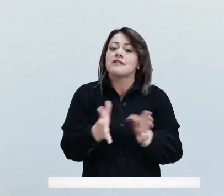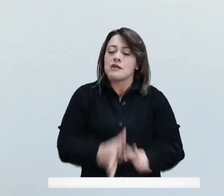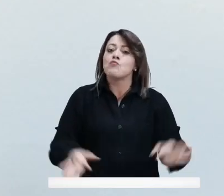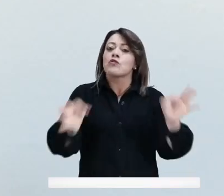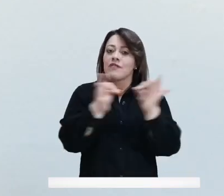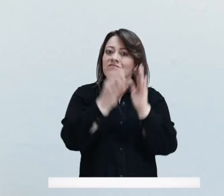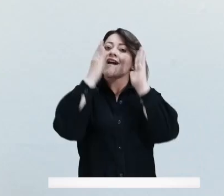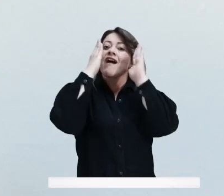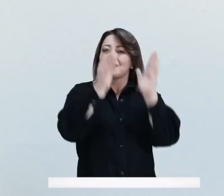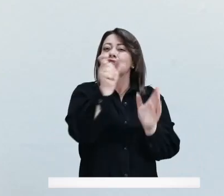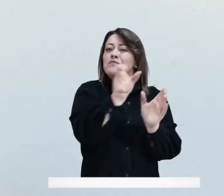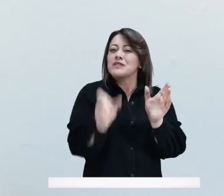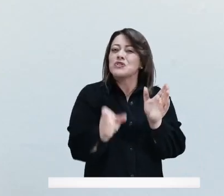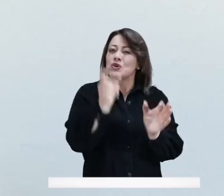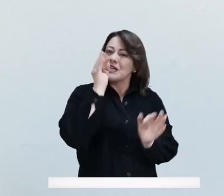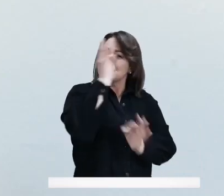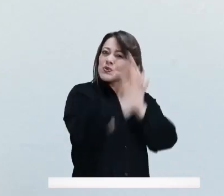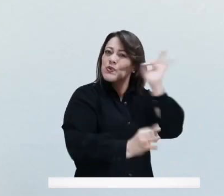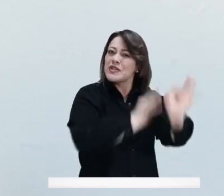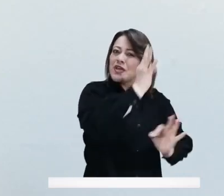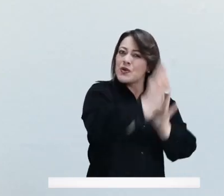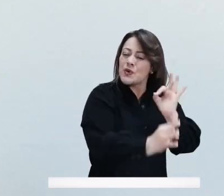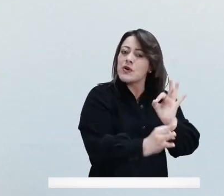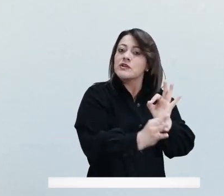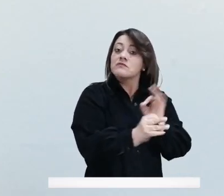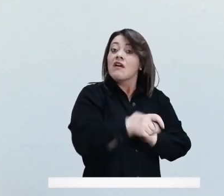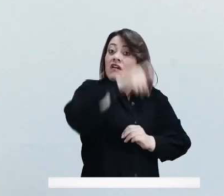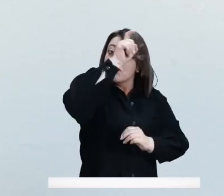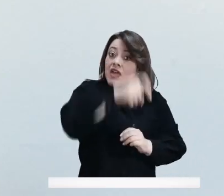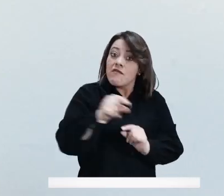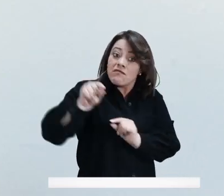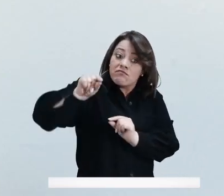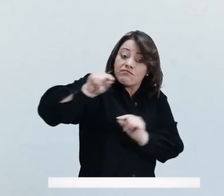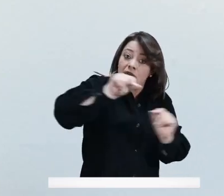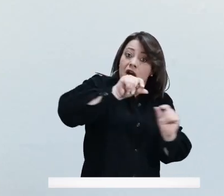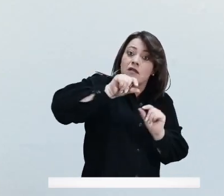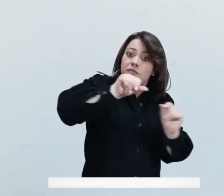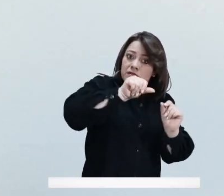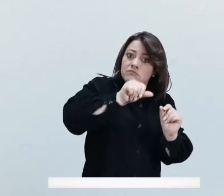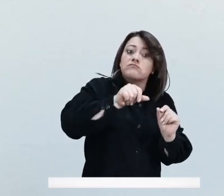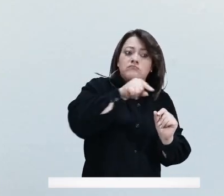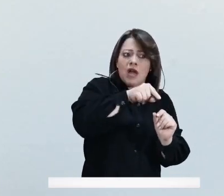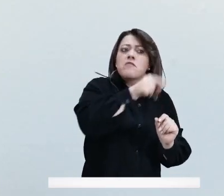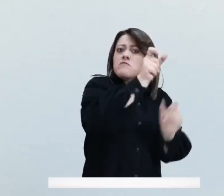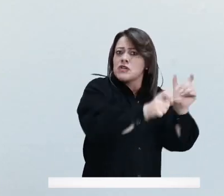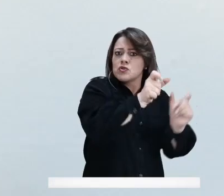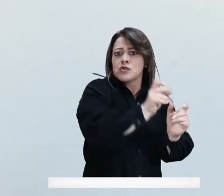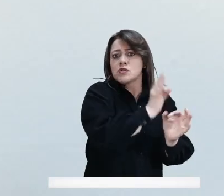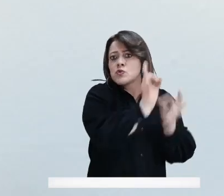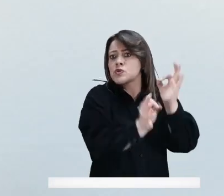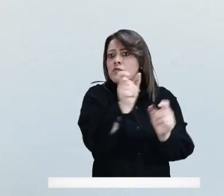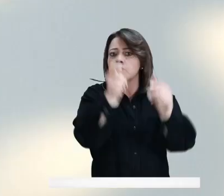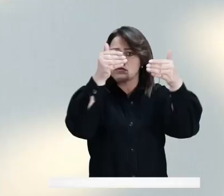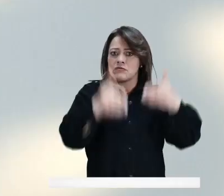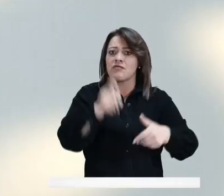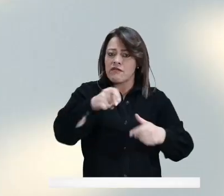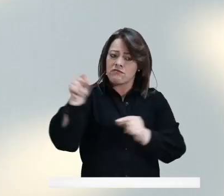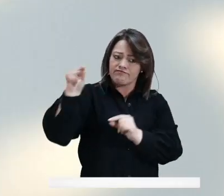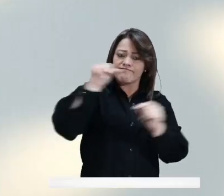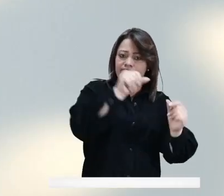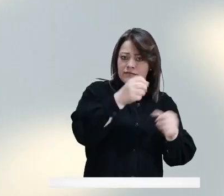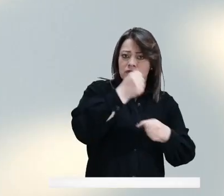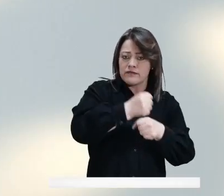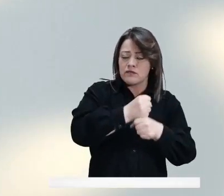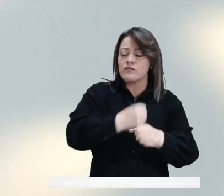una forma de tener algún ingreso para poder cuidar, pues, a la persona con discapacidad. Y